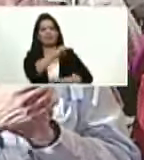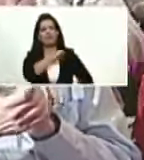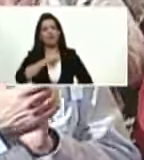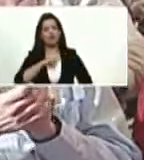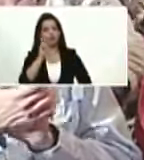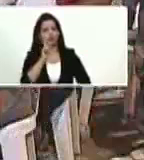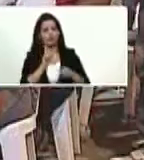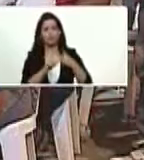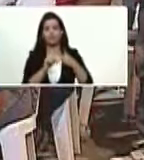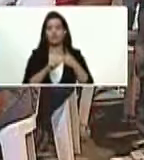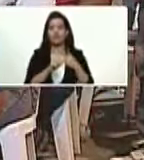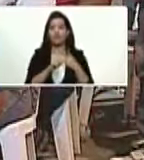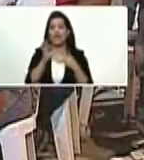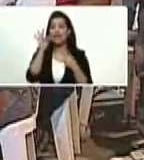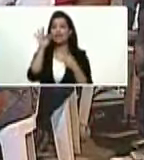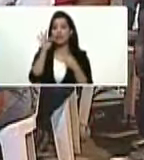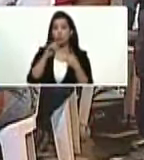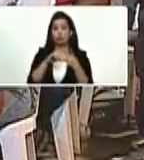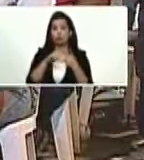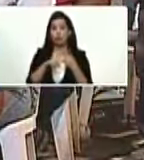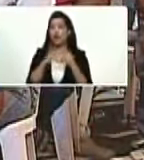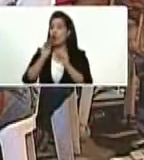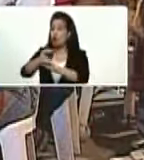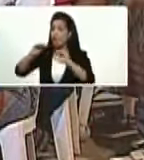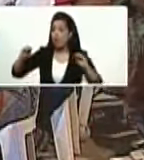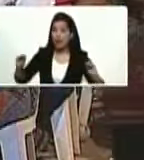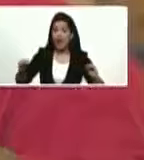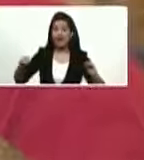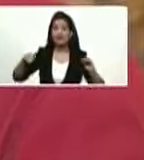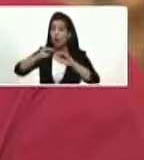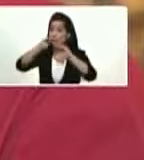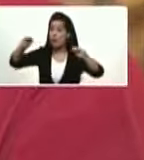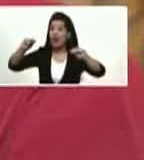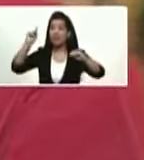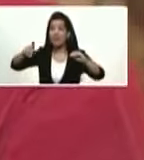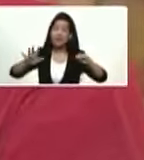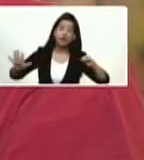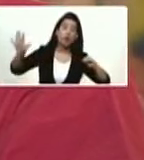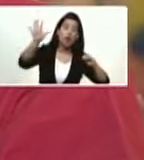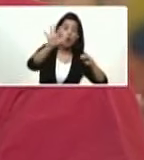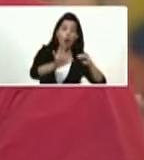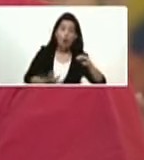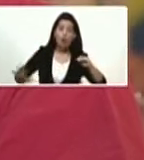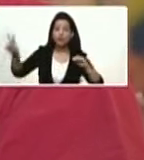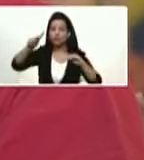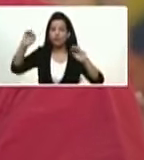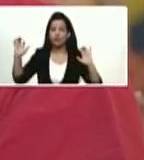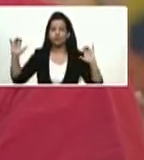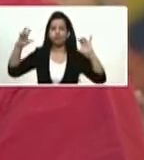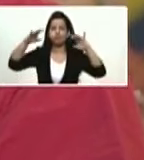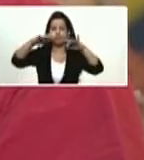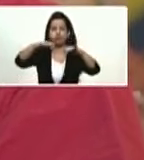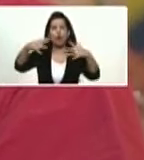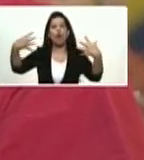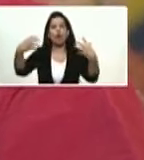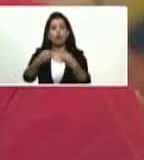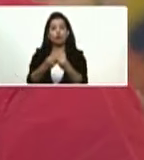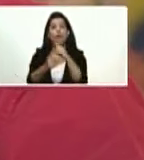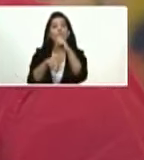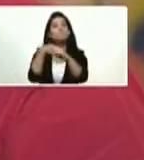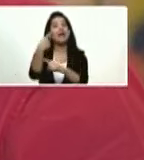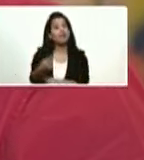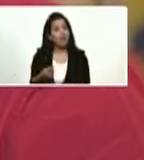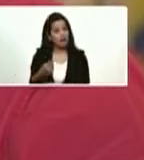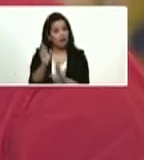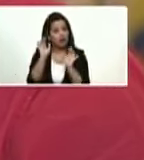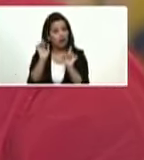Convocar la primera concentración nacional, que debe ser obviamente para el día de mañana, que la Asamblea Nacional